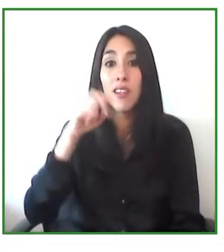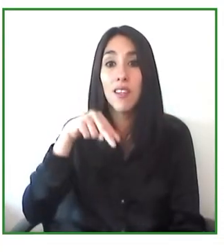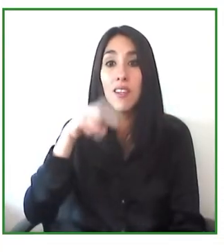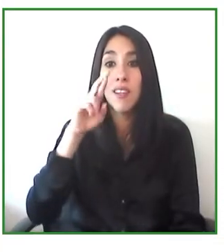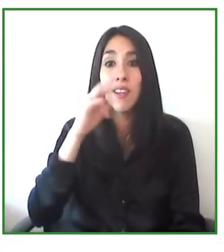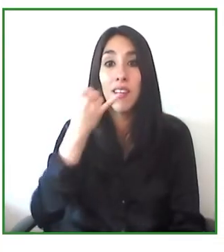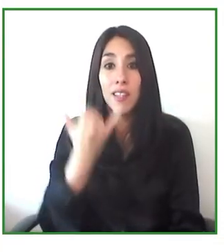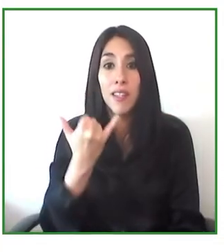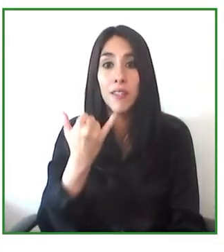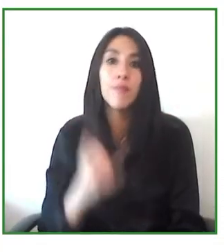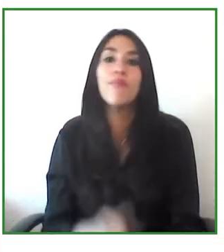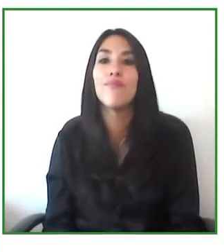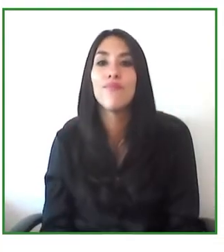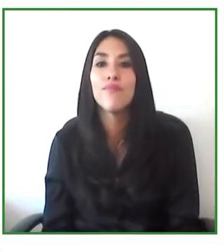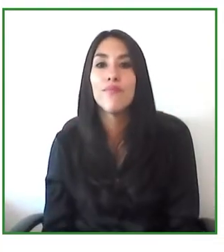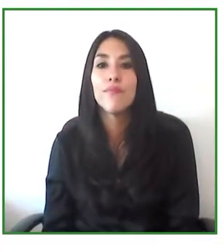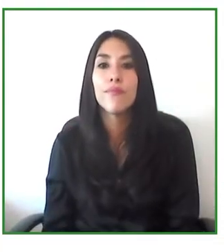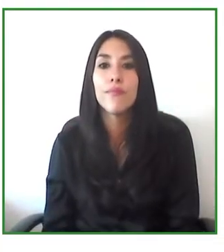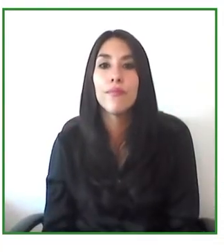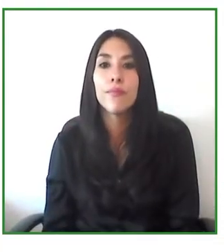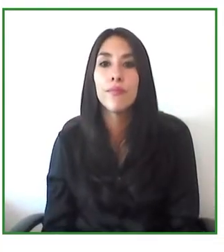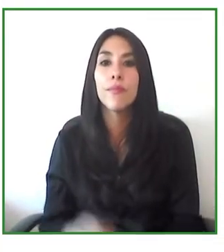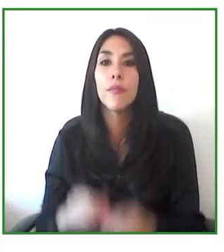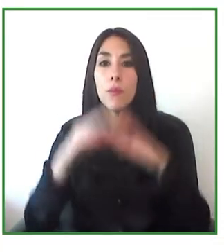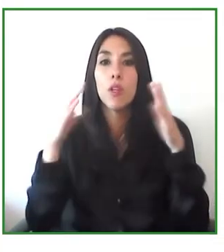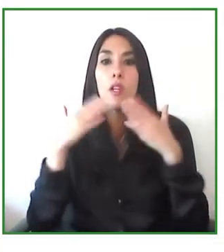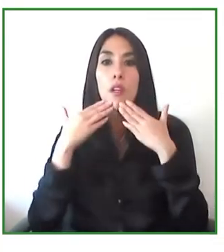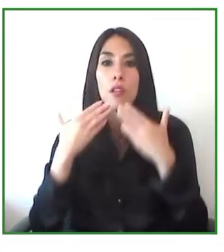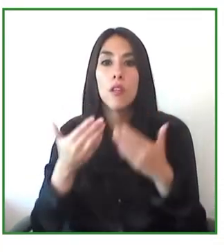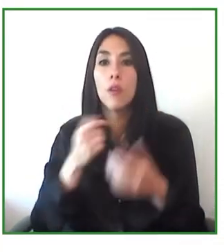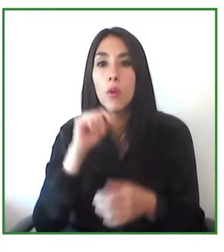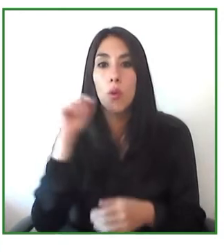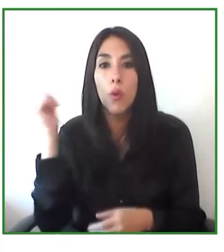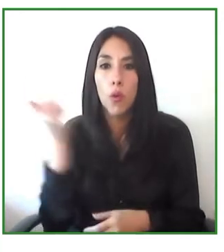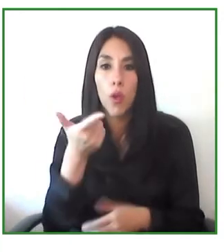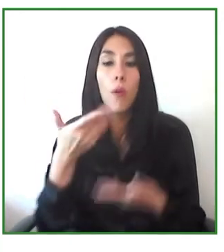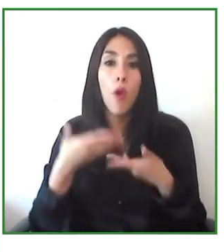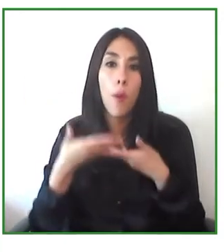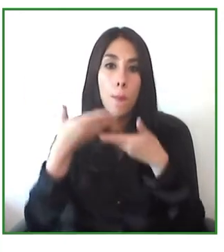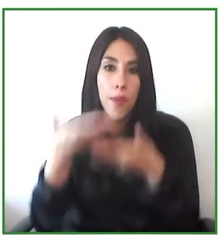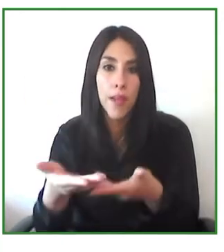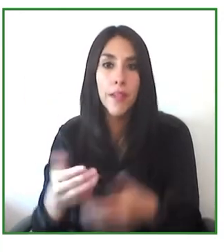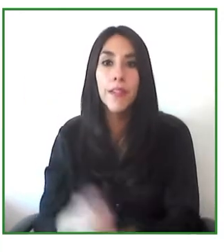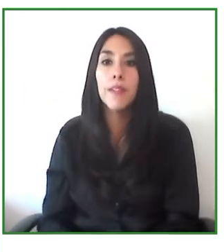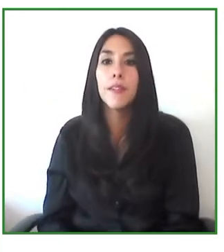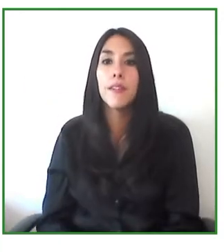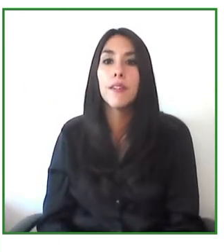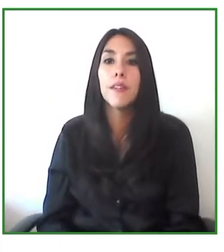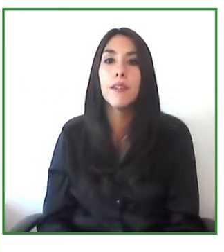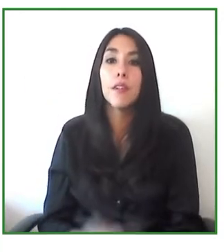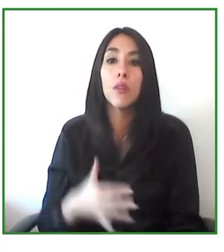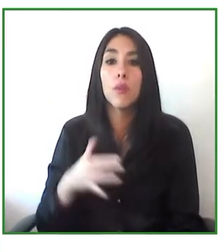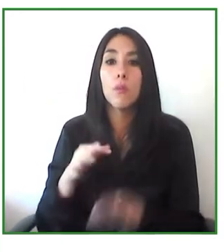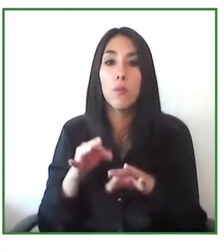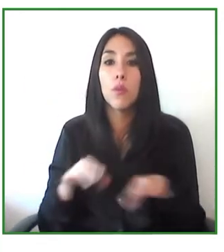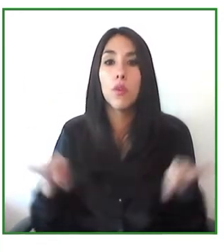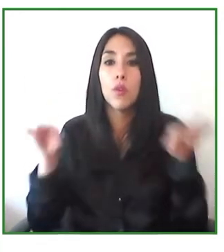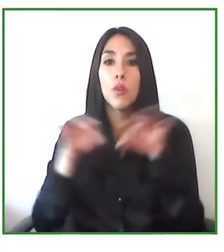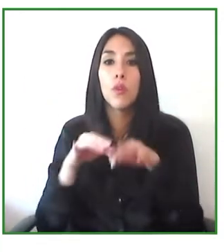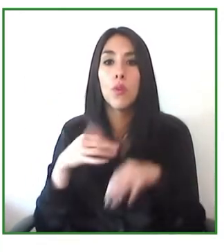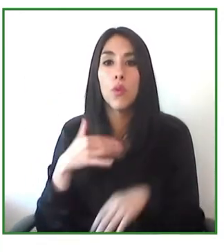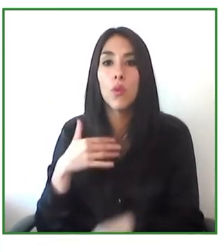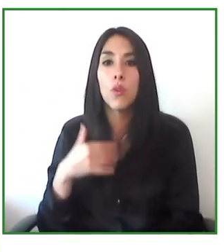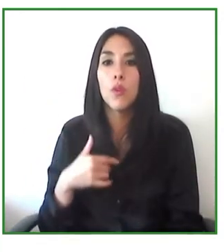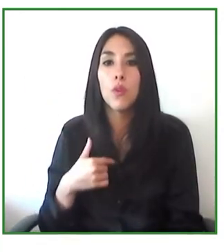Perfecto, gracias a ustedes por la invitación. Es importante dar claridad a estos aspectos. Las personas